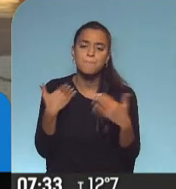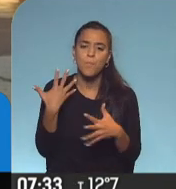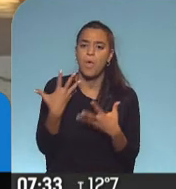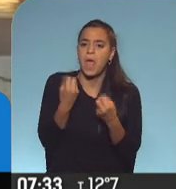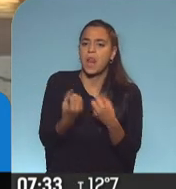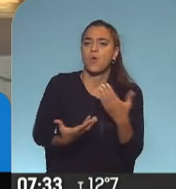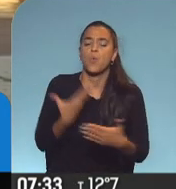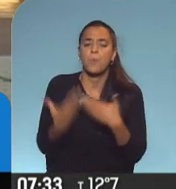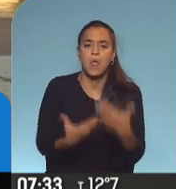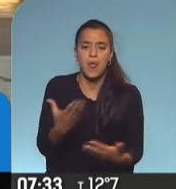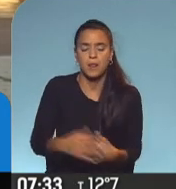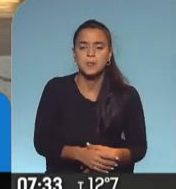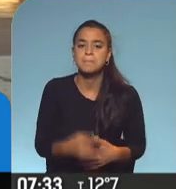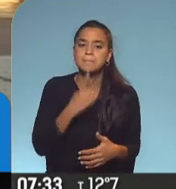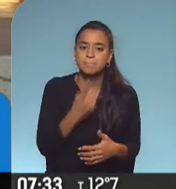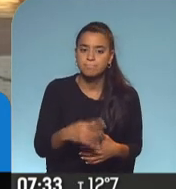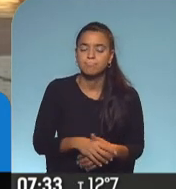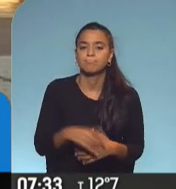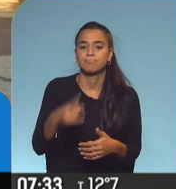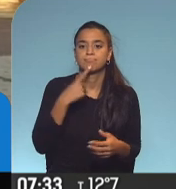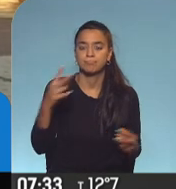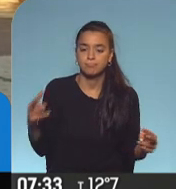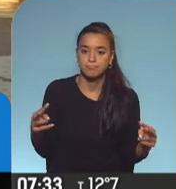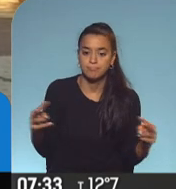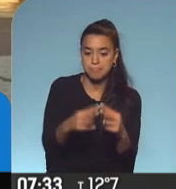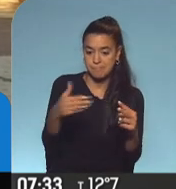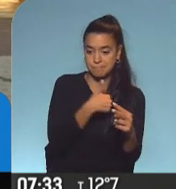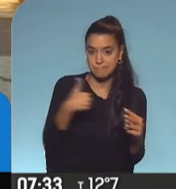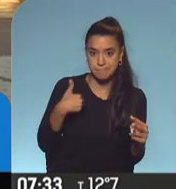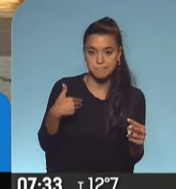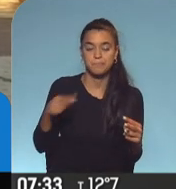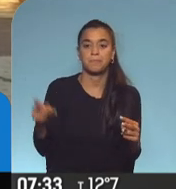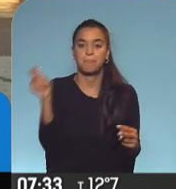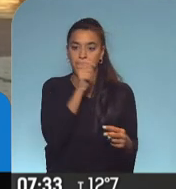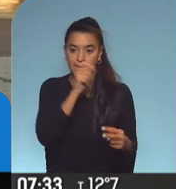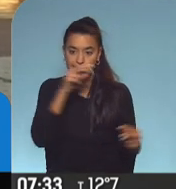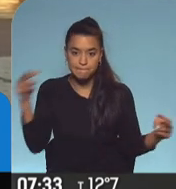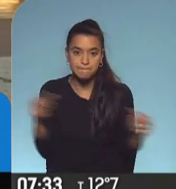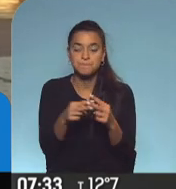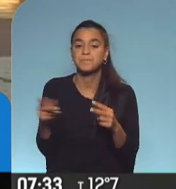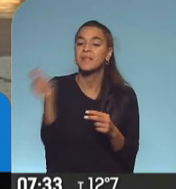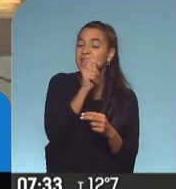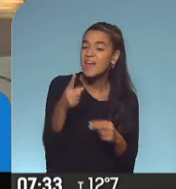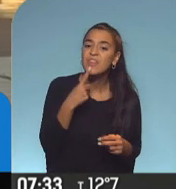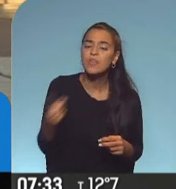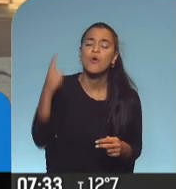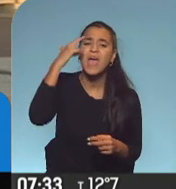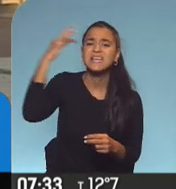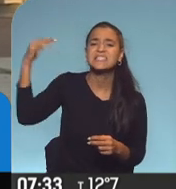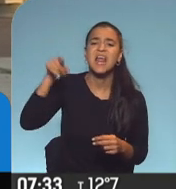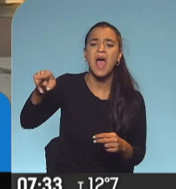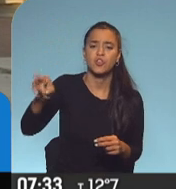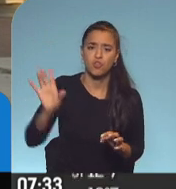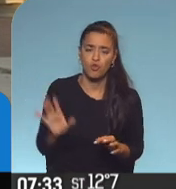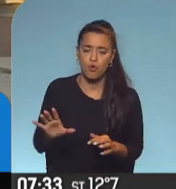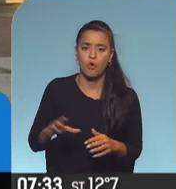recuperar. Aparentemente, en el encuentro entre esta mamá y la nena lo único que dijo que la había extrañado y